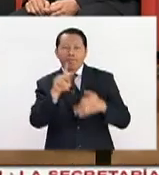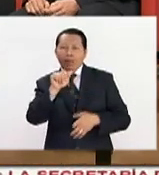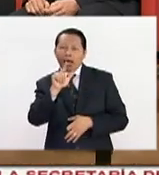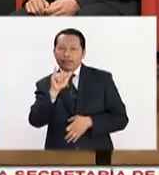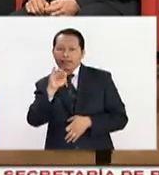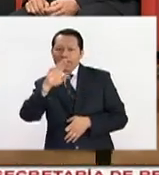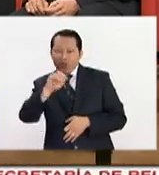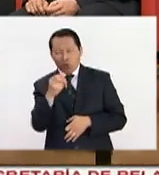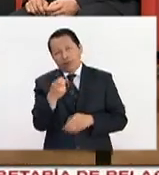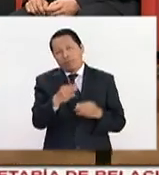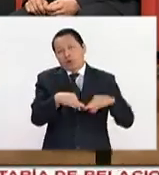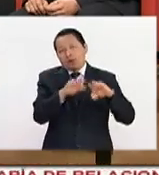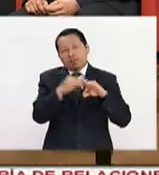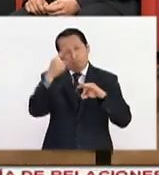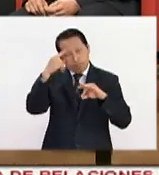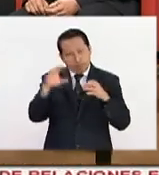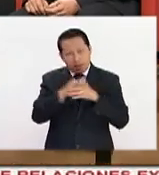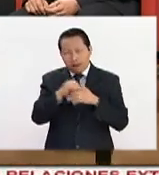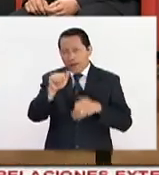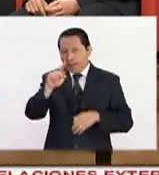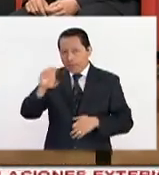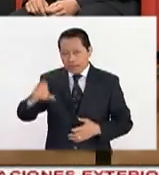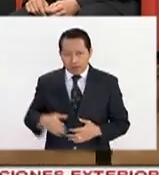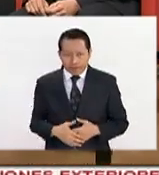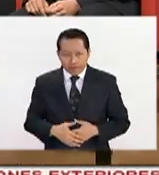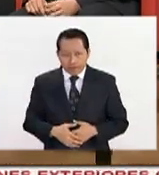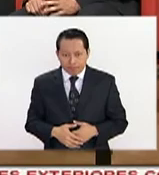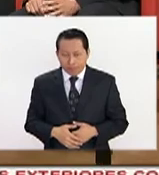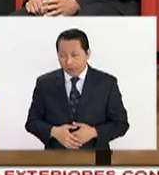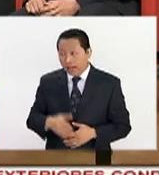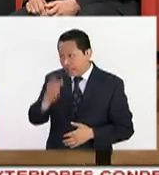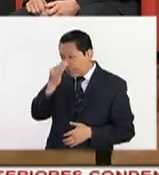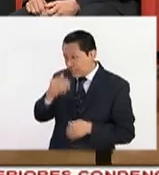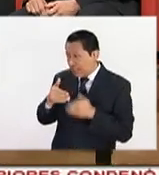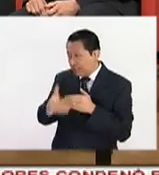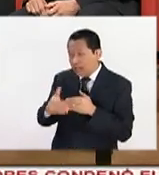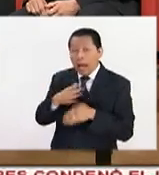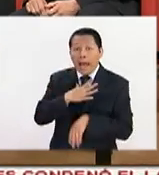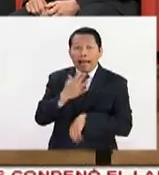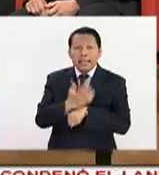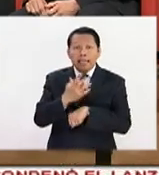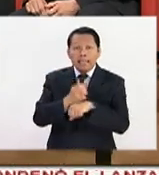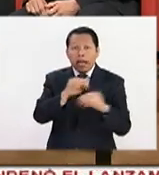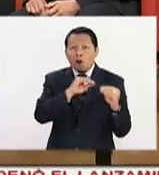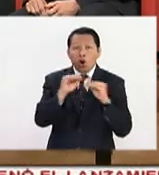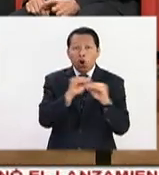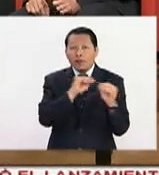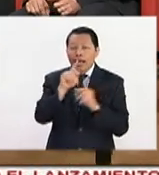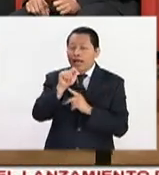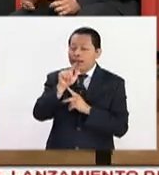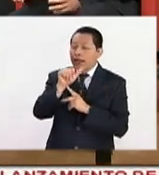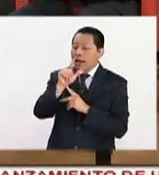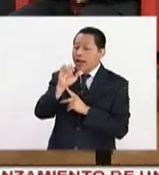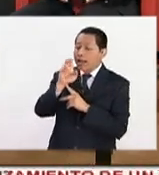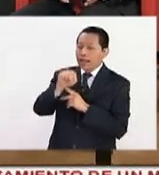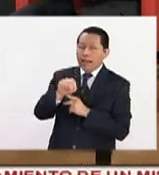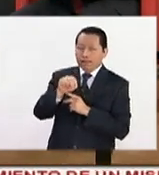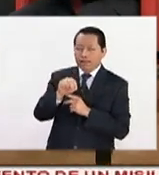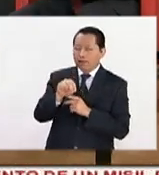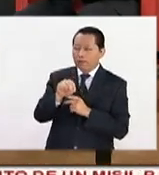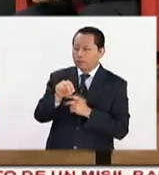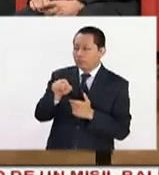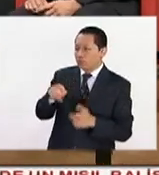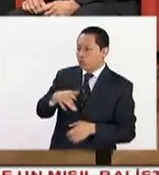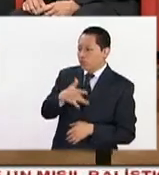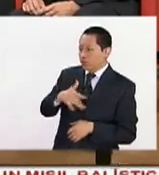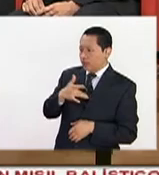este proceso de consolidación de APEC. Estamos a unos días de que inicie la quinta ronda de renegociación del Tratado de Libre Comercio. Desde tu perspectiva, ayer, hace